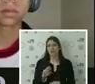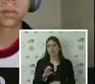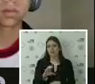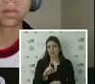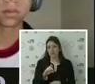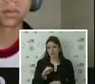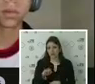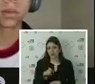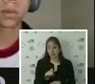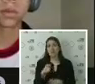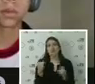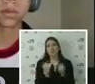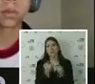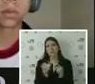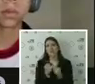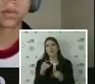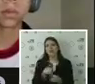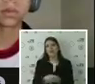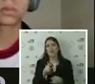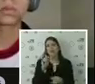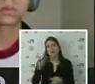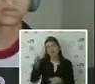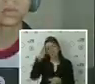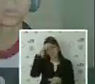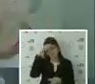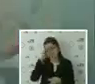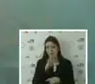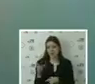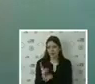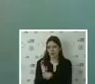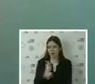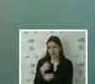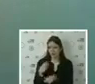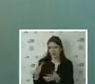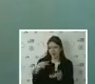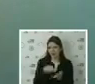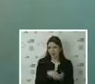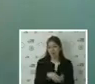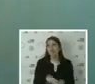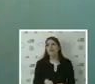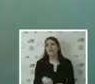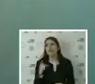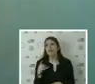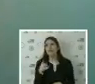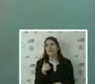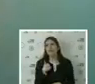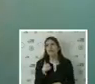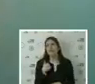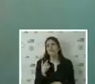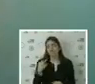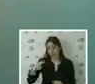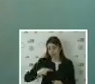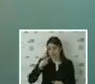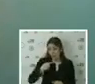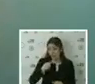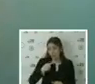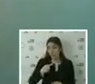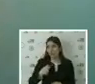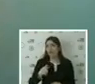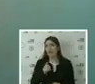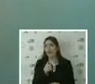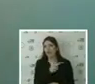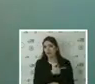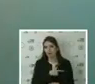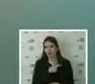Tecnológico de Monterrey por permitirme estar el día de hoy aquí. Y pues retomando la pregunta detonadora, me gustaría pues dividir mi respuesta en los